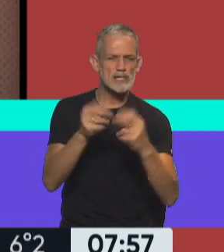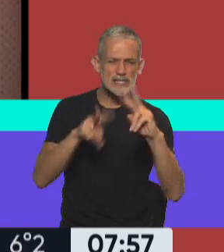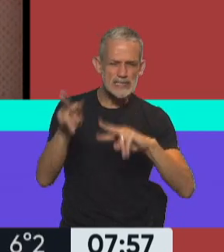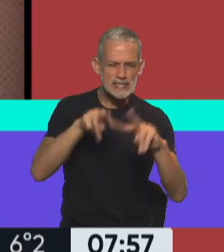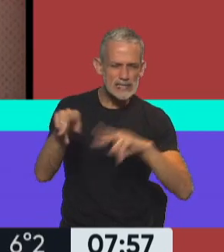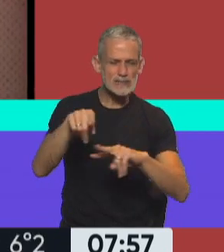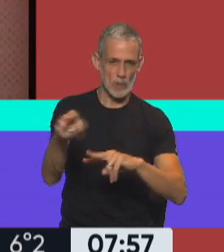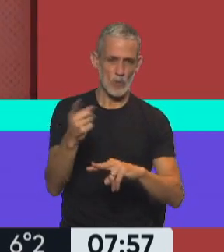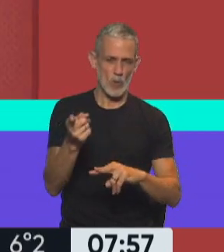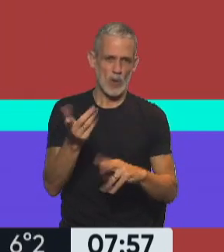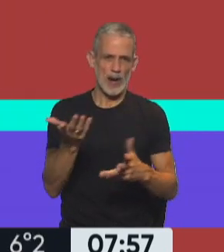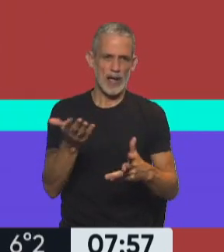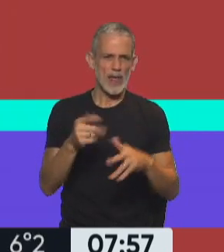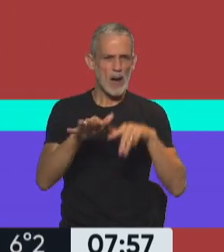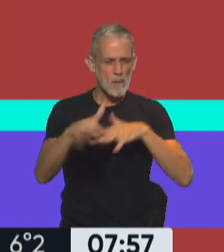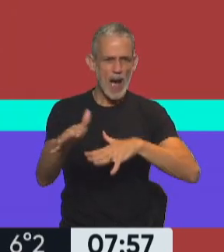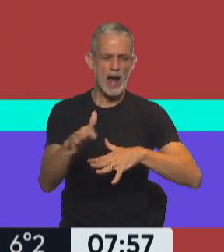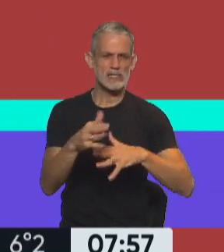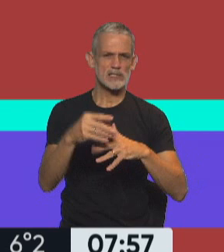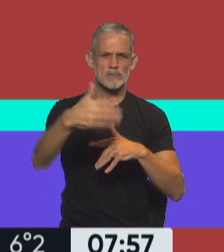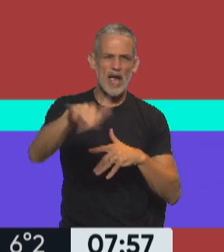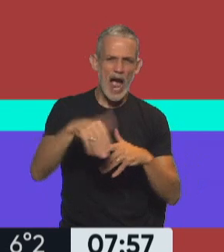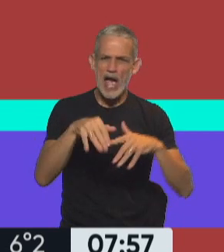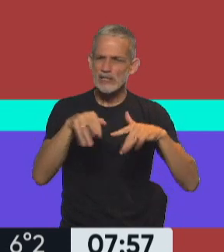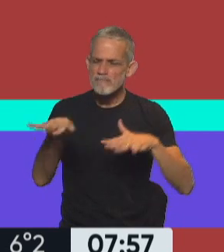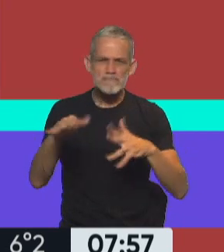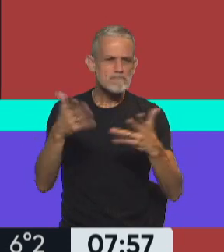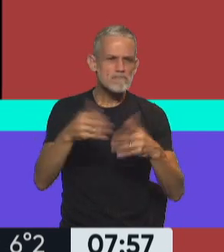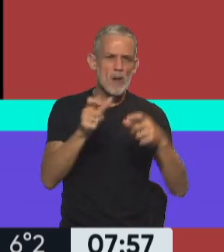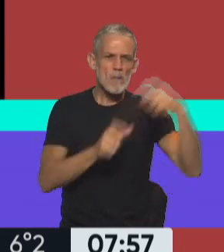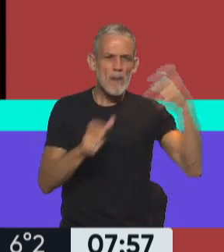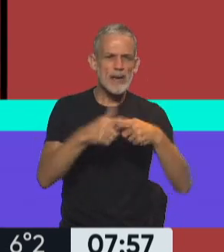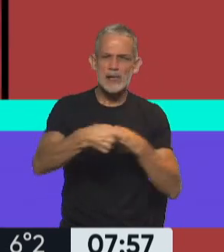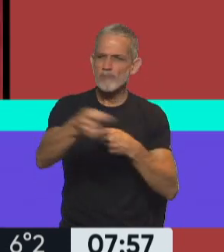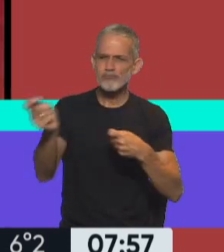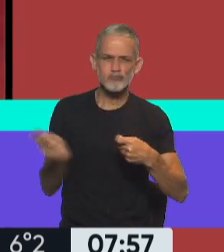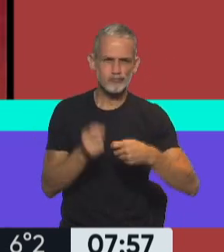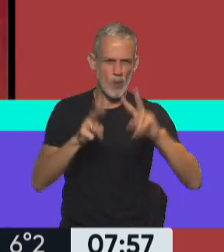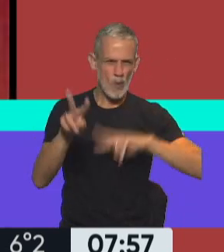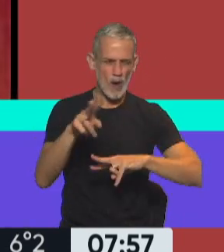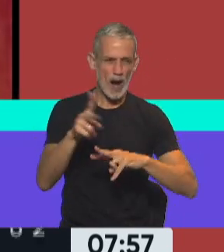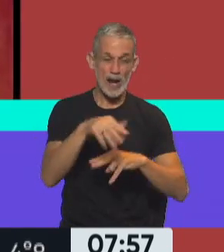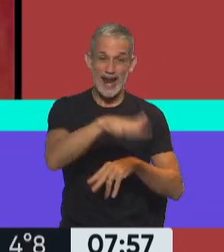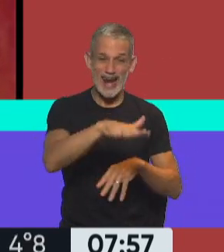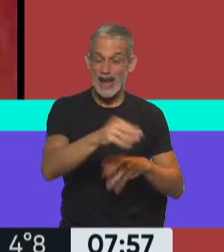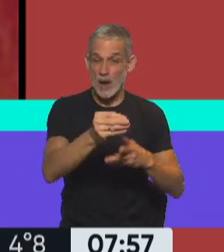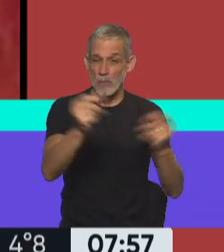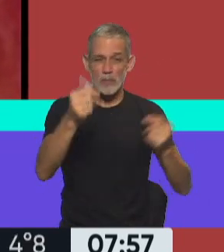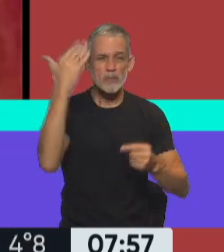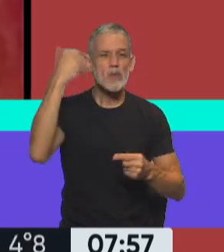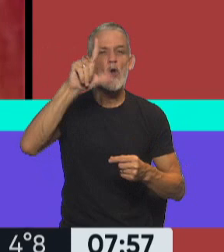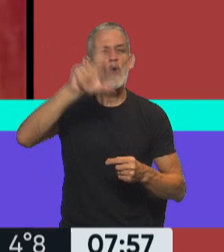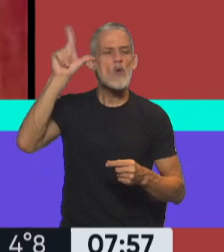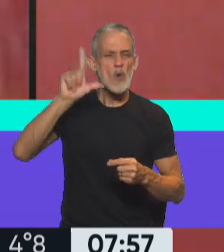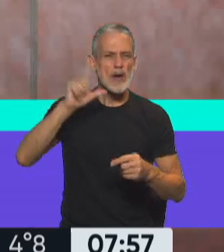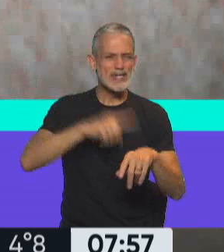rastrillajes, se manifiestan, recorren las calles, reparten panfletos. La nena desapareció el último